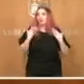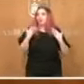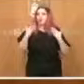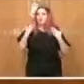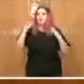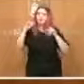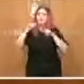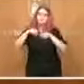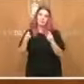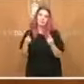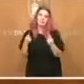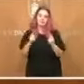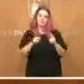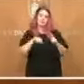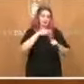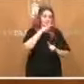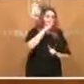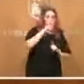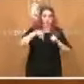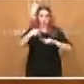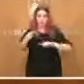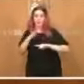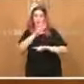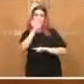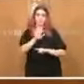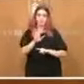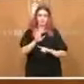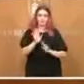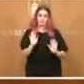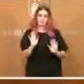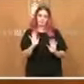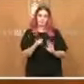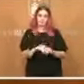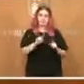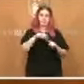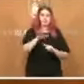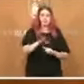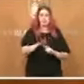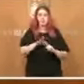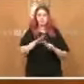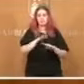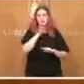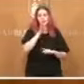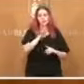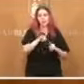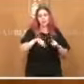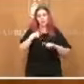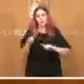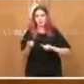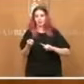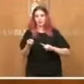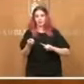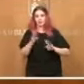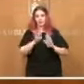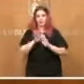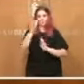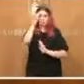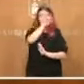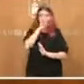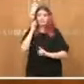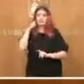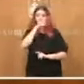deficiencias. Causa-efecto, aparentemente. Causa-efecto. Nos preocupa los vecinos y vecinas de San Fernando,